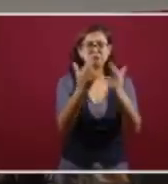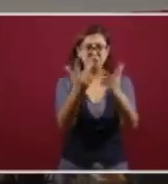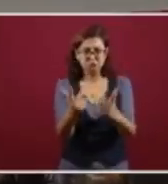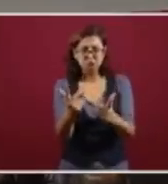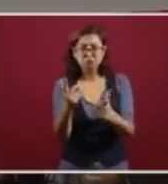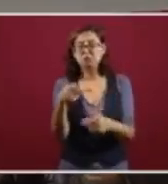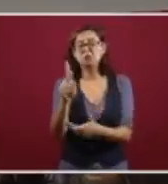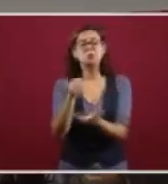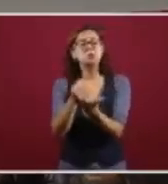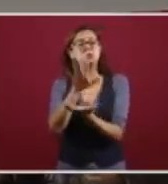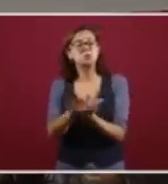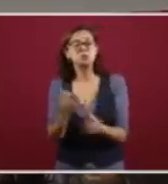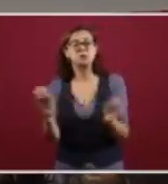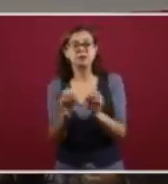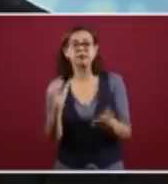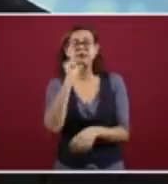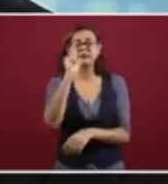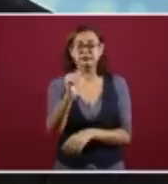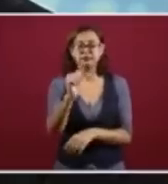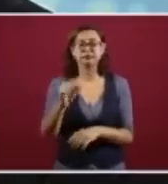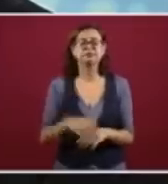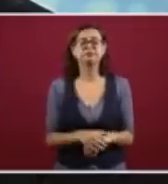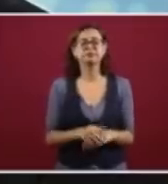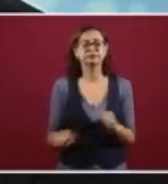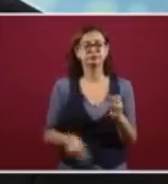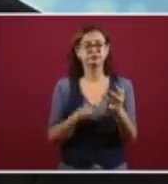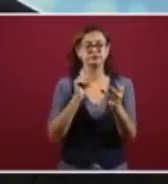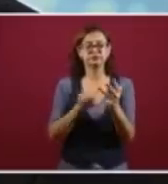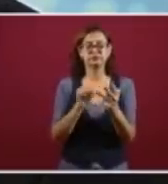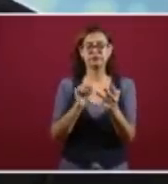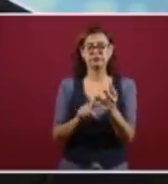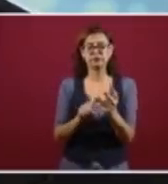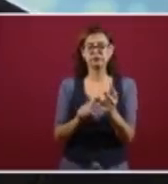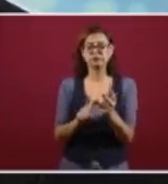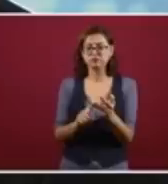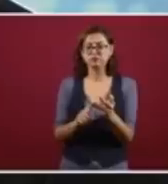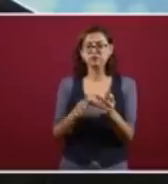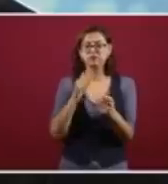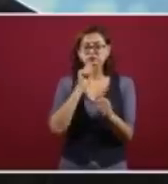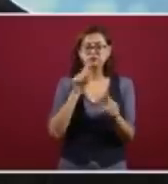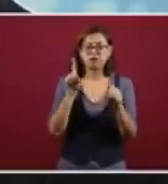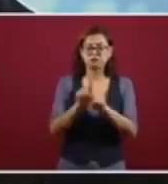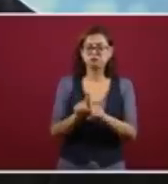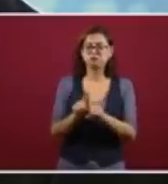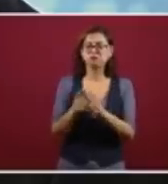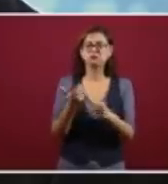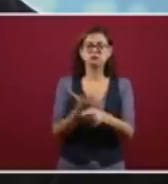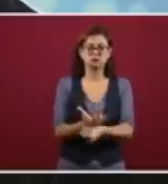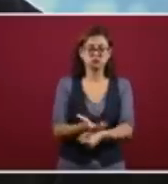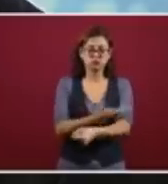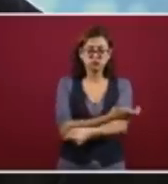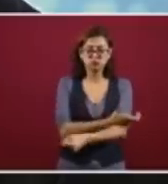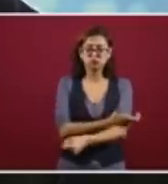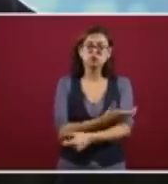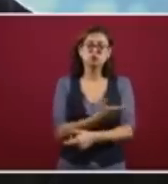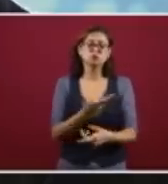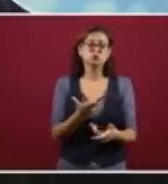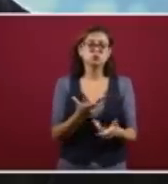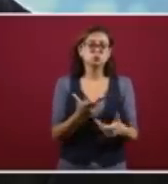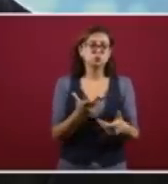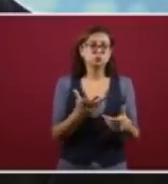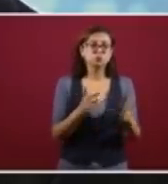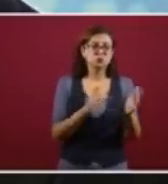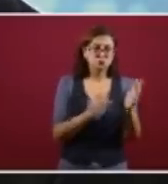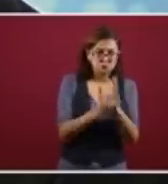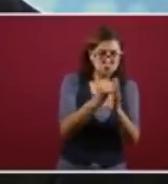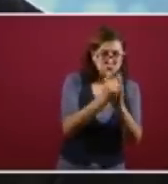censados. Tercero, hubo un escaso y tardío acompañamiento técnico en el tema de la reconstrucción de las